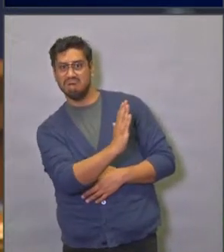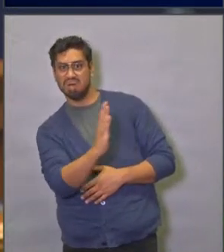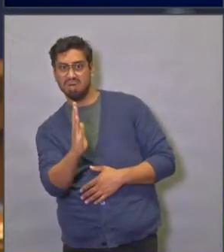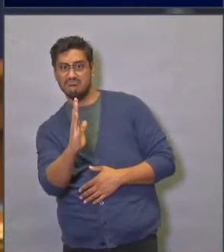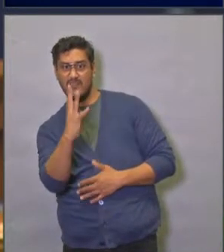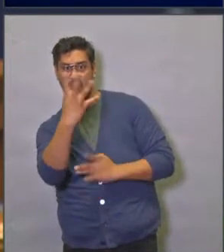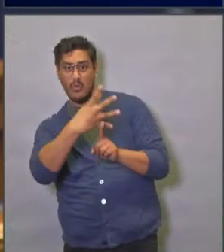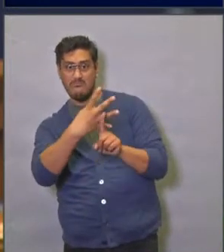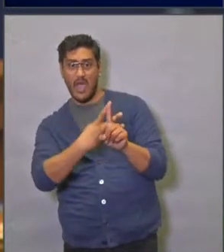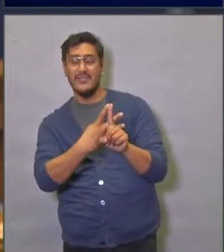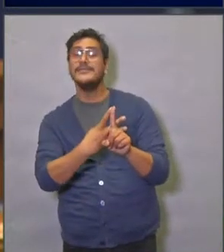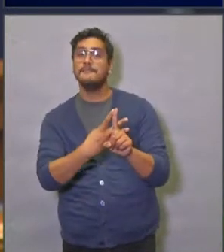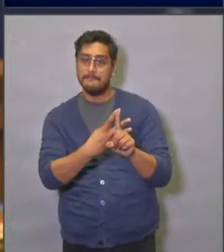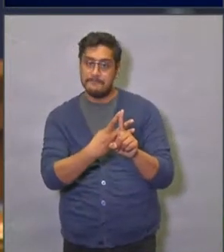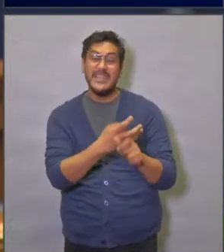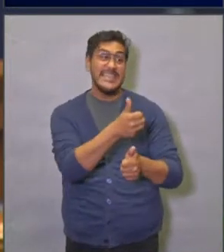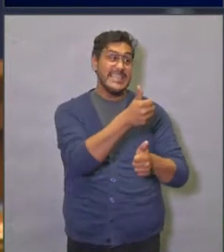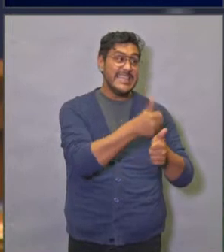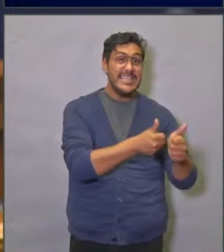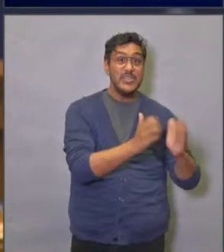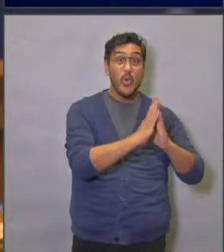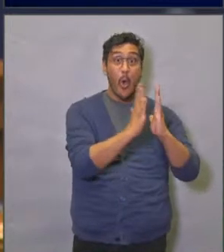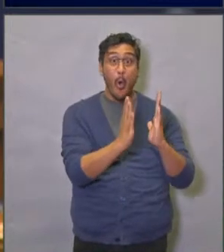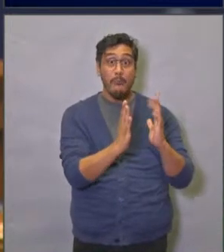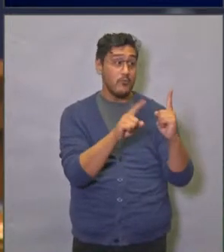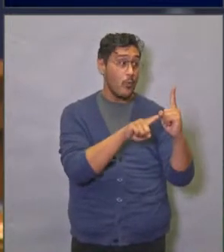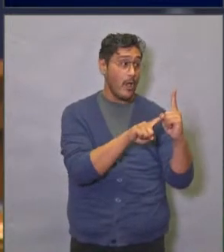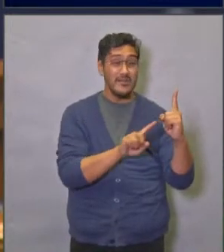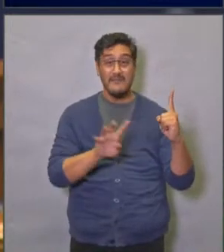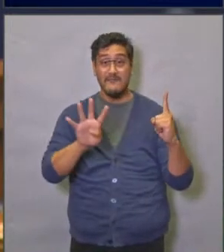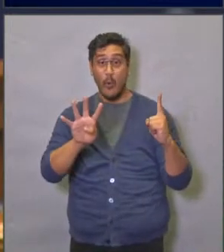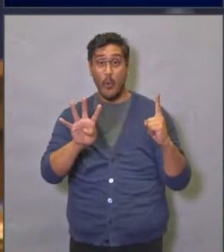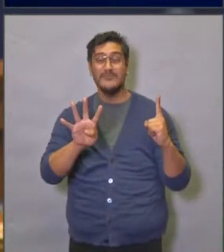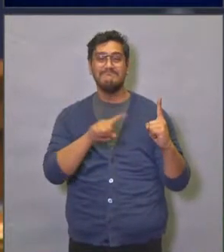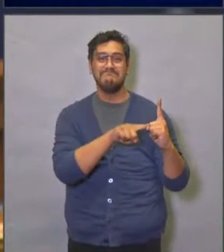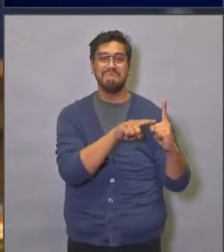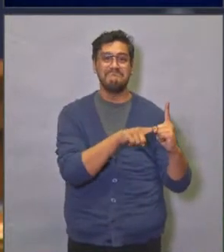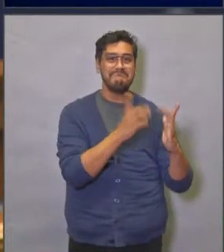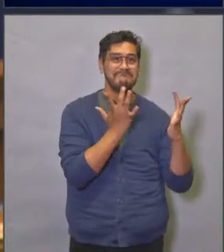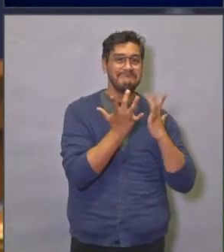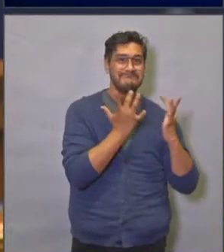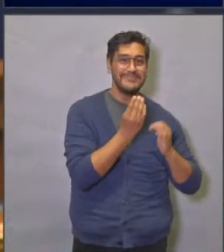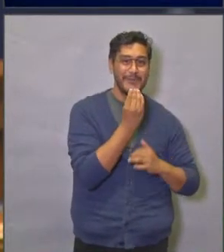Los Ángeles tuvo una falta de comida. Se estima que